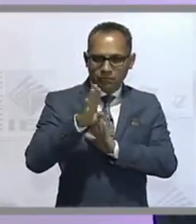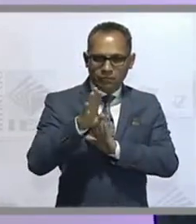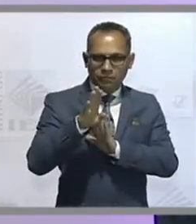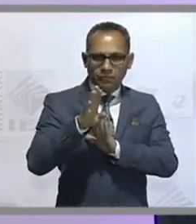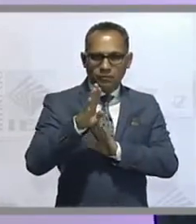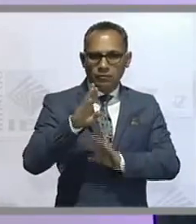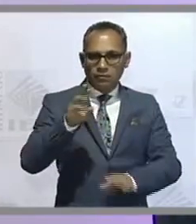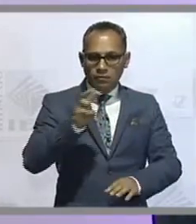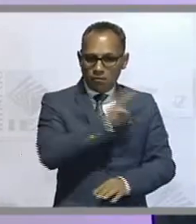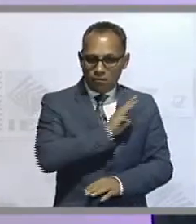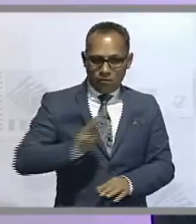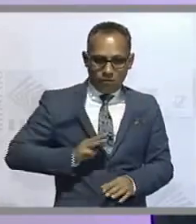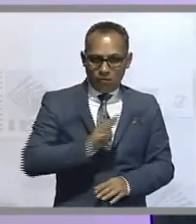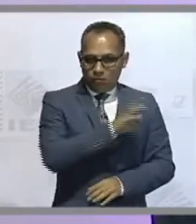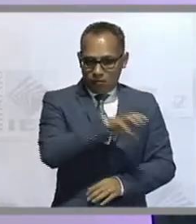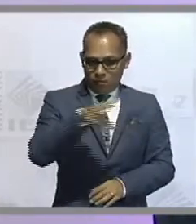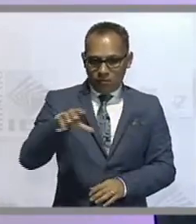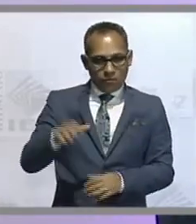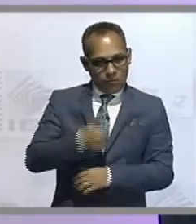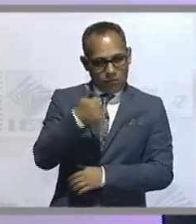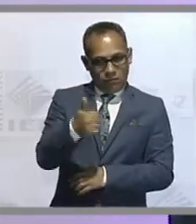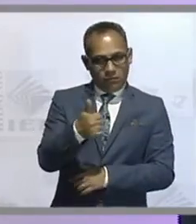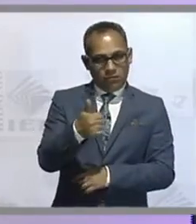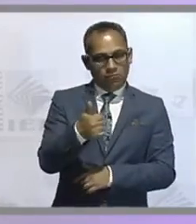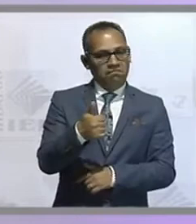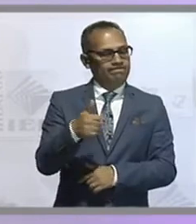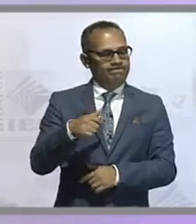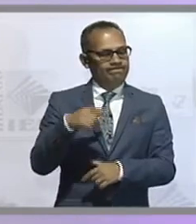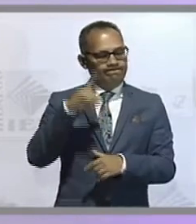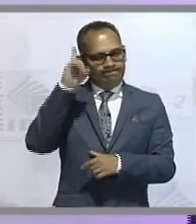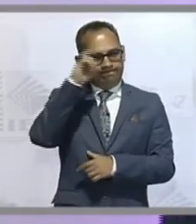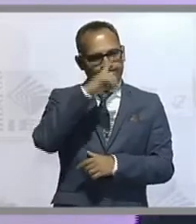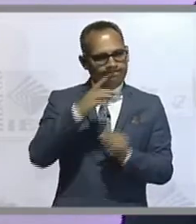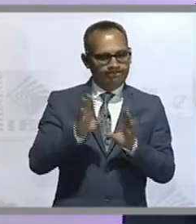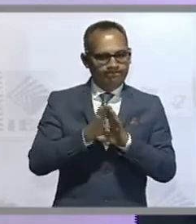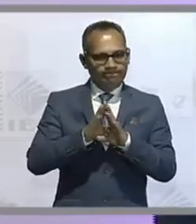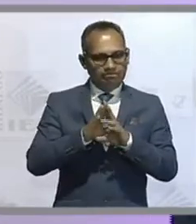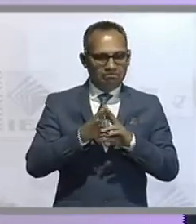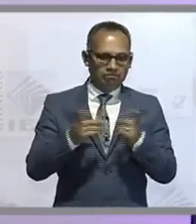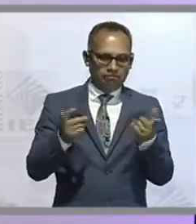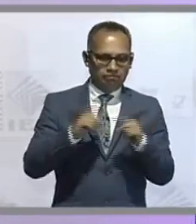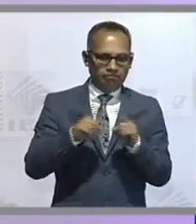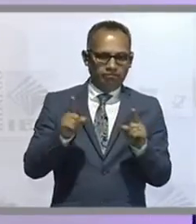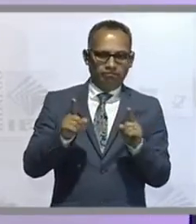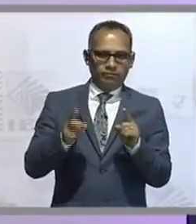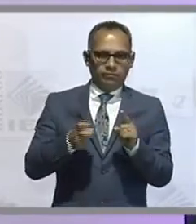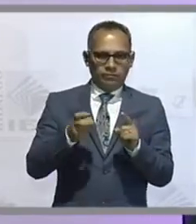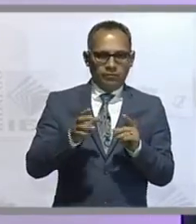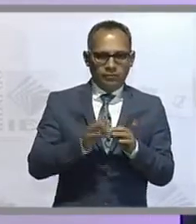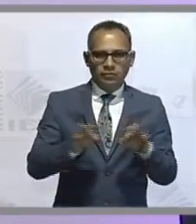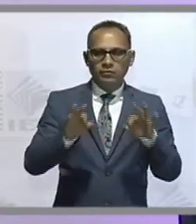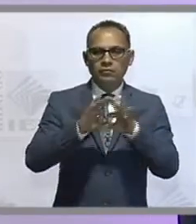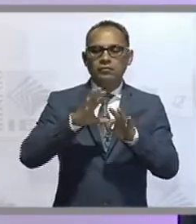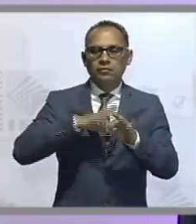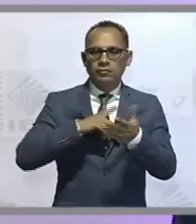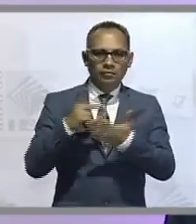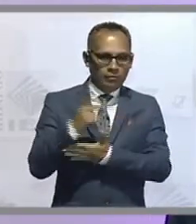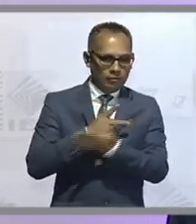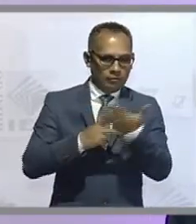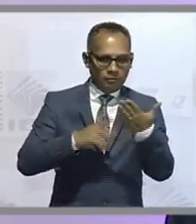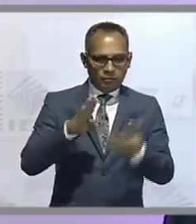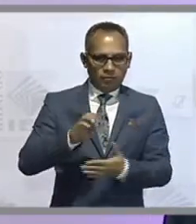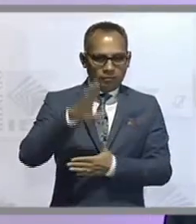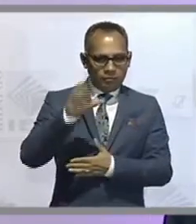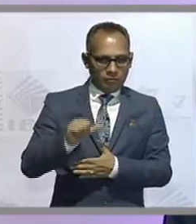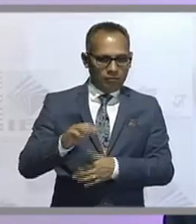diferente por lo tanto es bueno el programa de becas y de